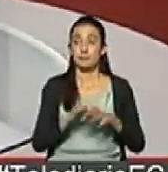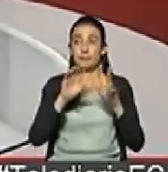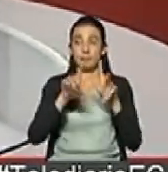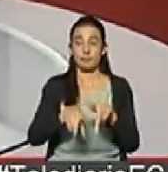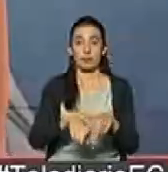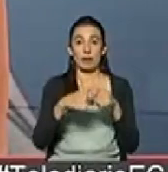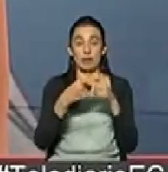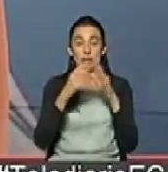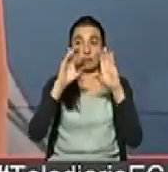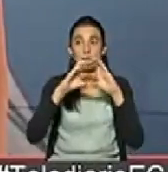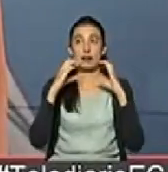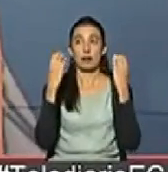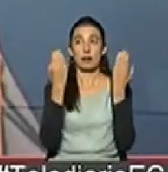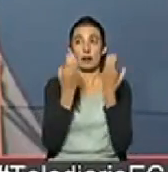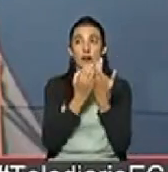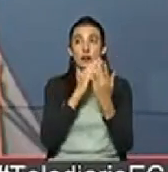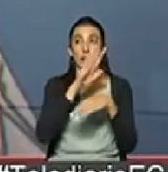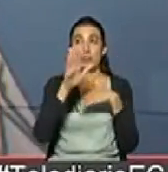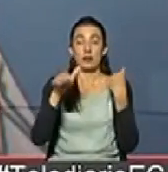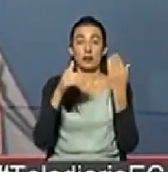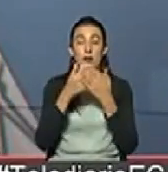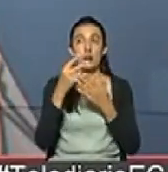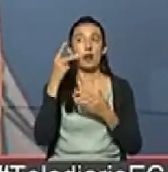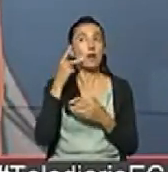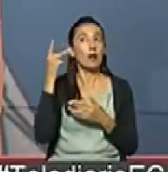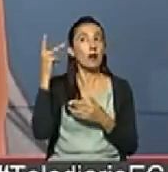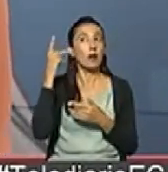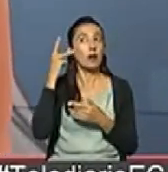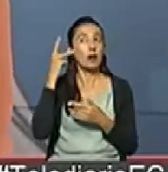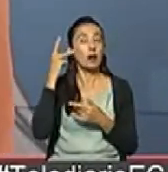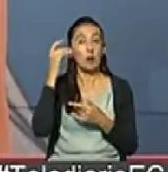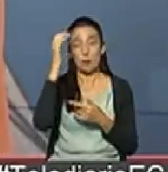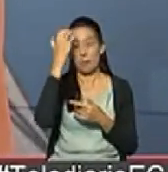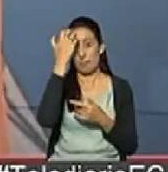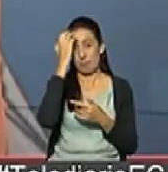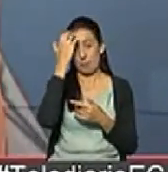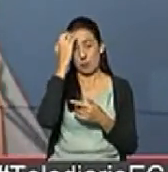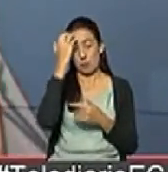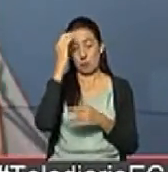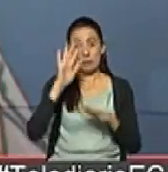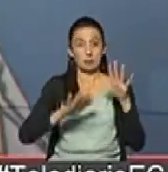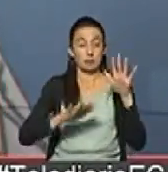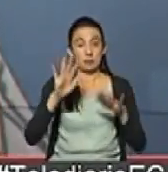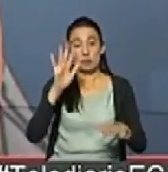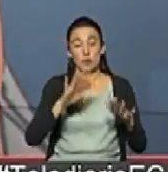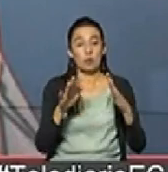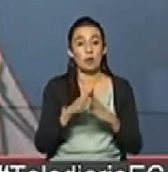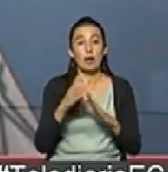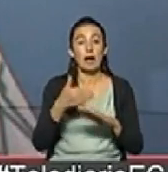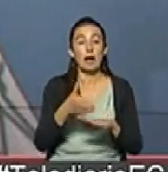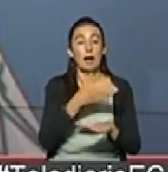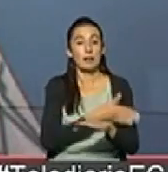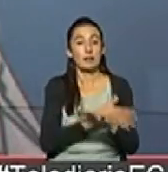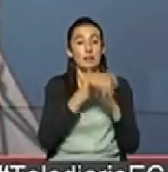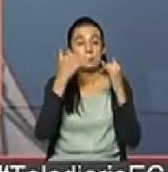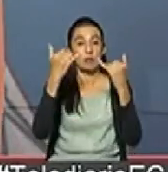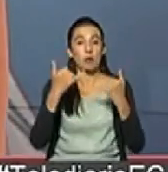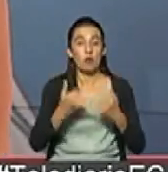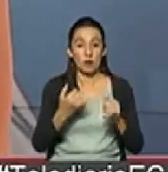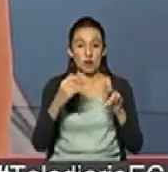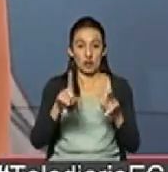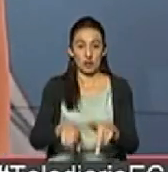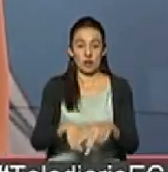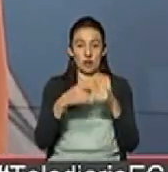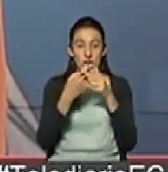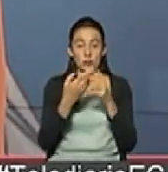clases nos tiene, pues sobre todo a los padres de familia, con esta constante preocupación, ya preparativos en los días previos, pero hoy arranca el año